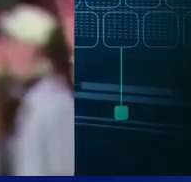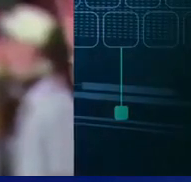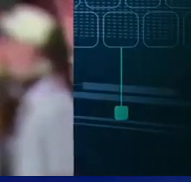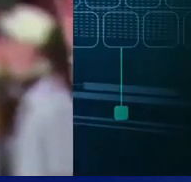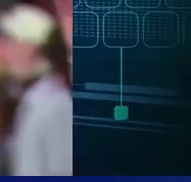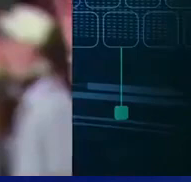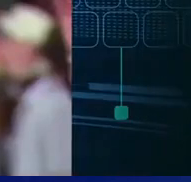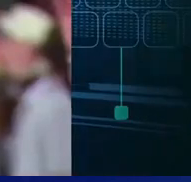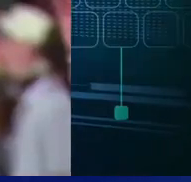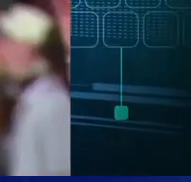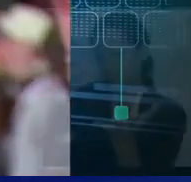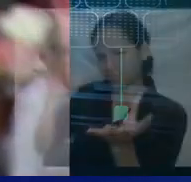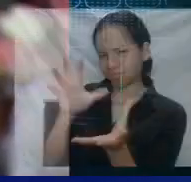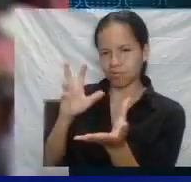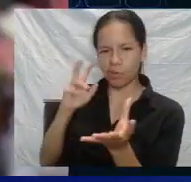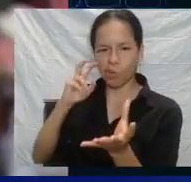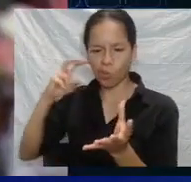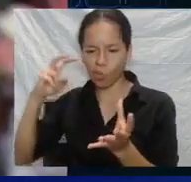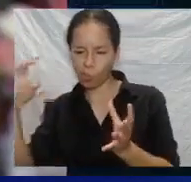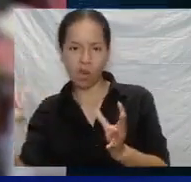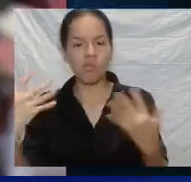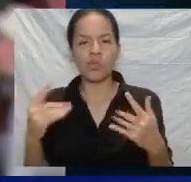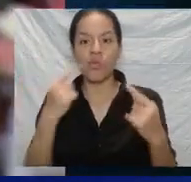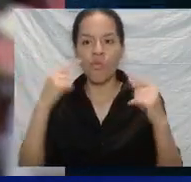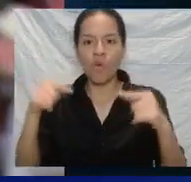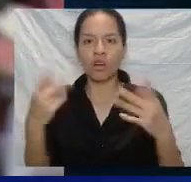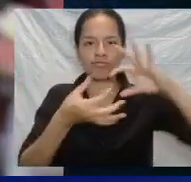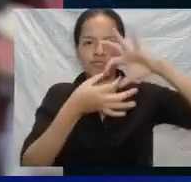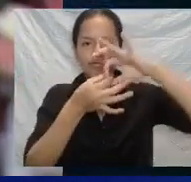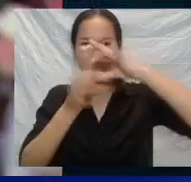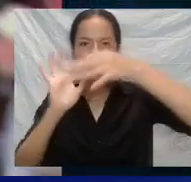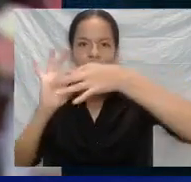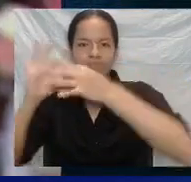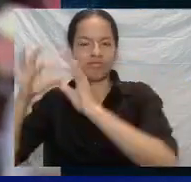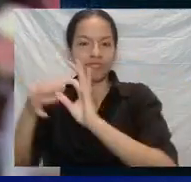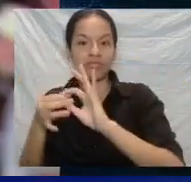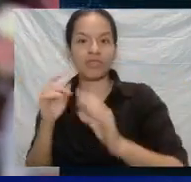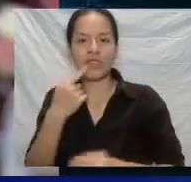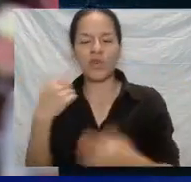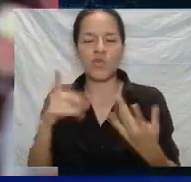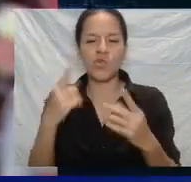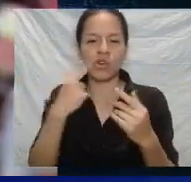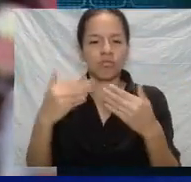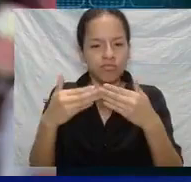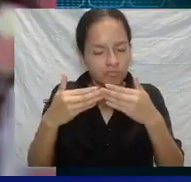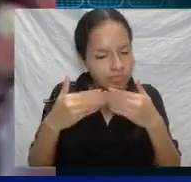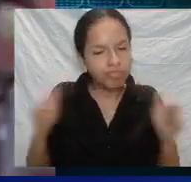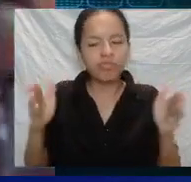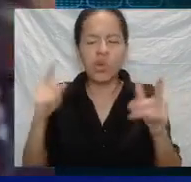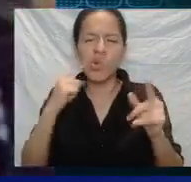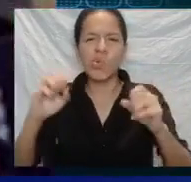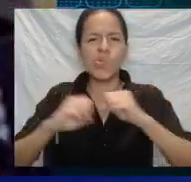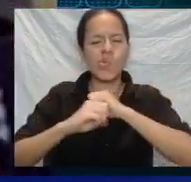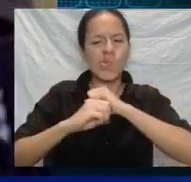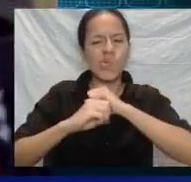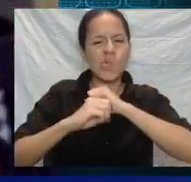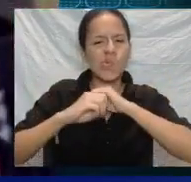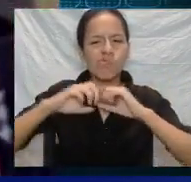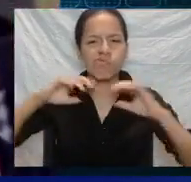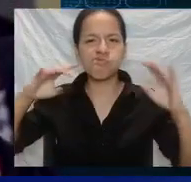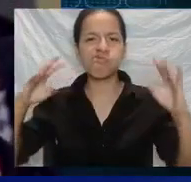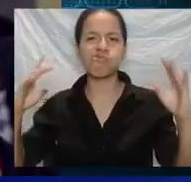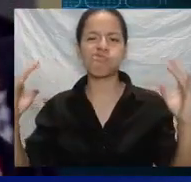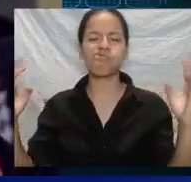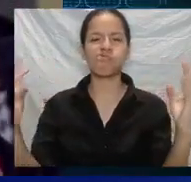es en las olimpiadas esta inauguración que fue a lo grande a pesar del momento difícil que